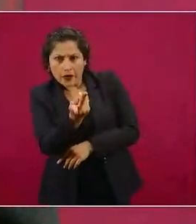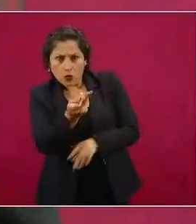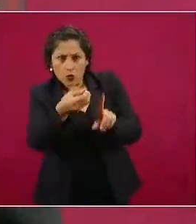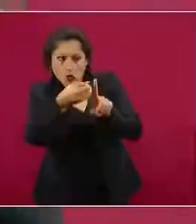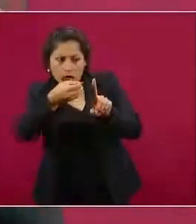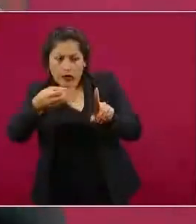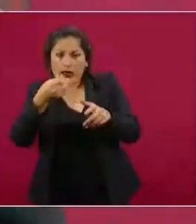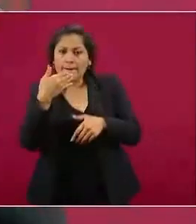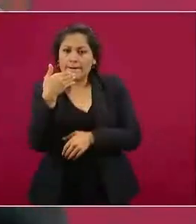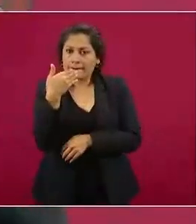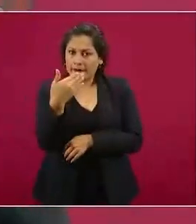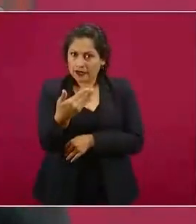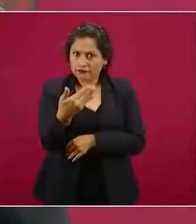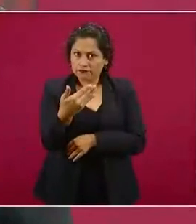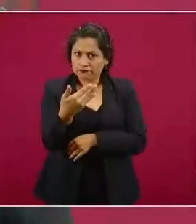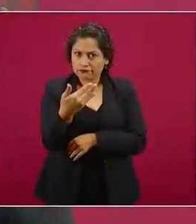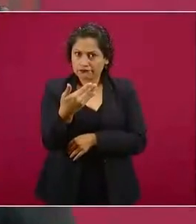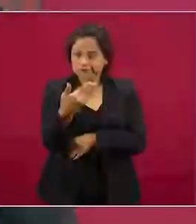no hay